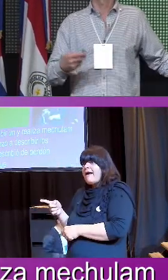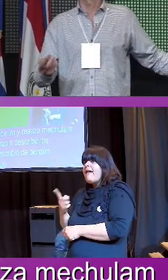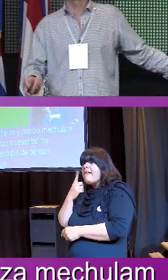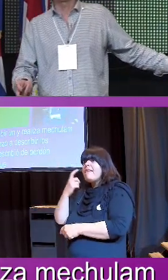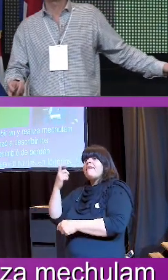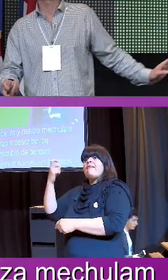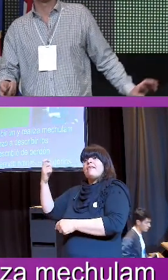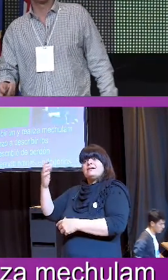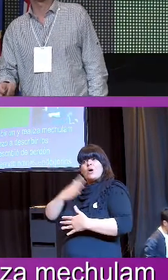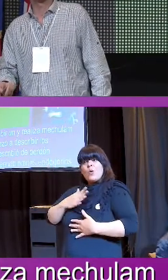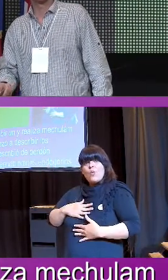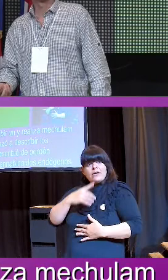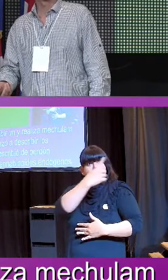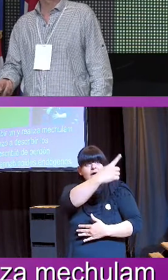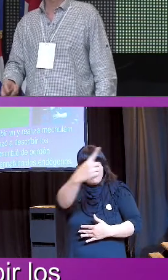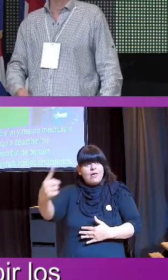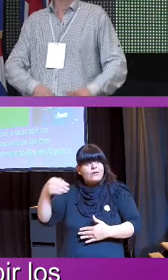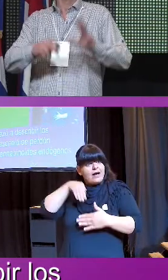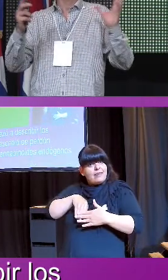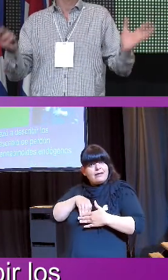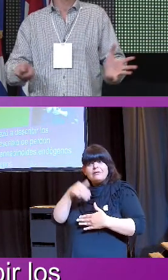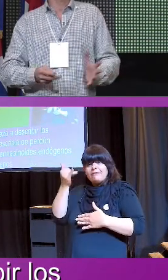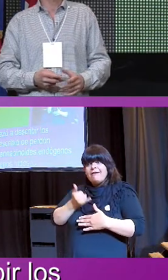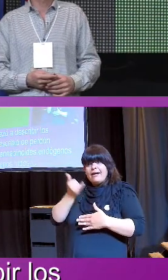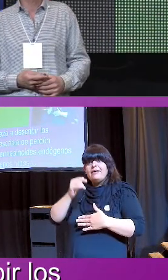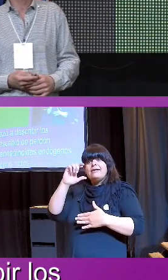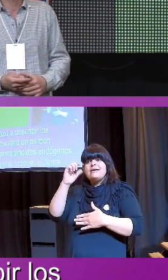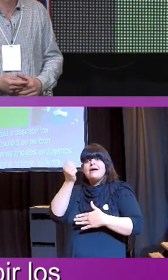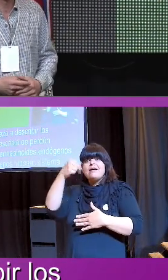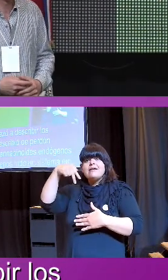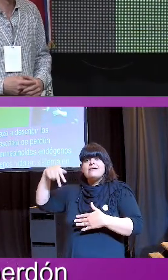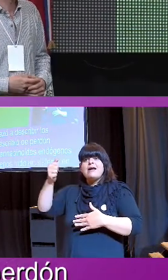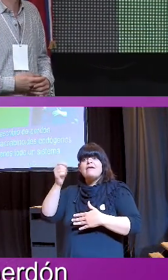endógenos y receptores a cannabinoides endógenos, todo un sistema